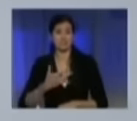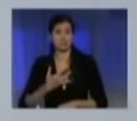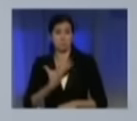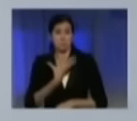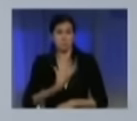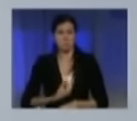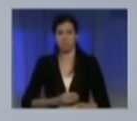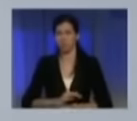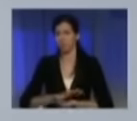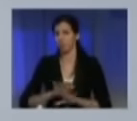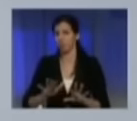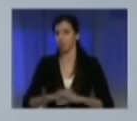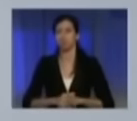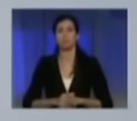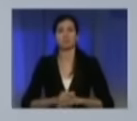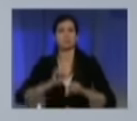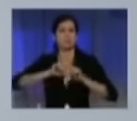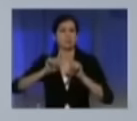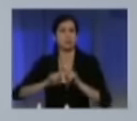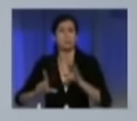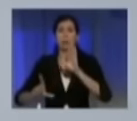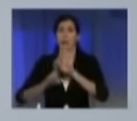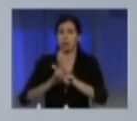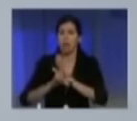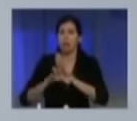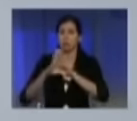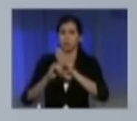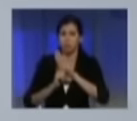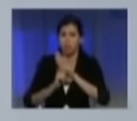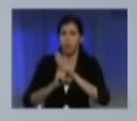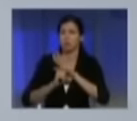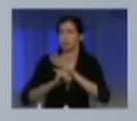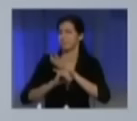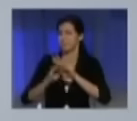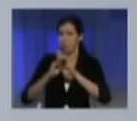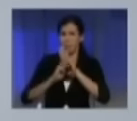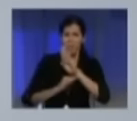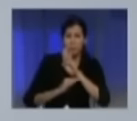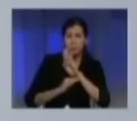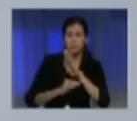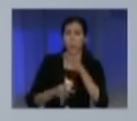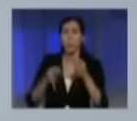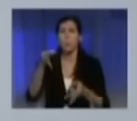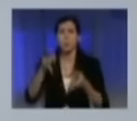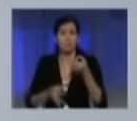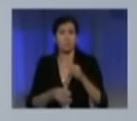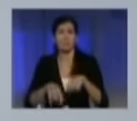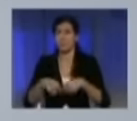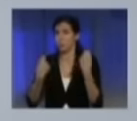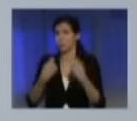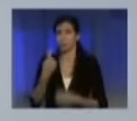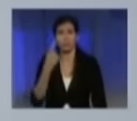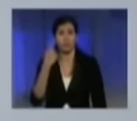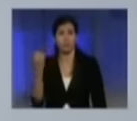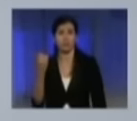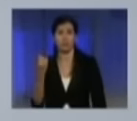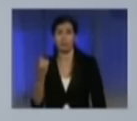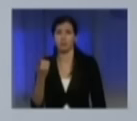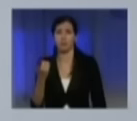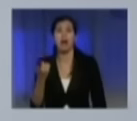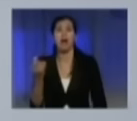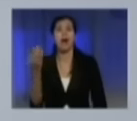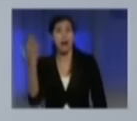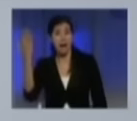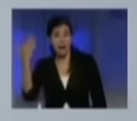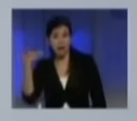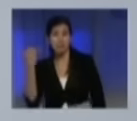luego lo han destruido desde el punto de vista jurídico, constitucional, legislativo, político. Después de que teníamos una asamblea